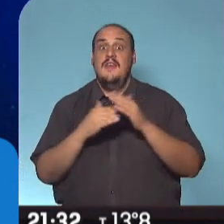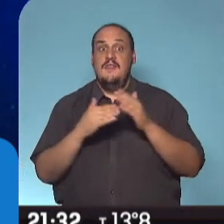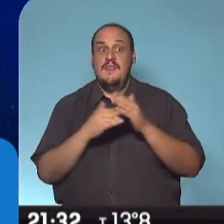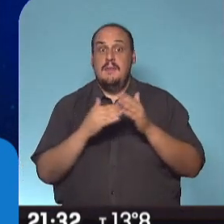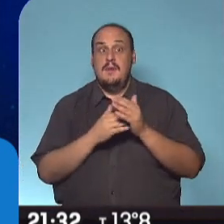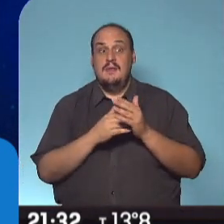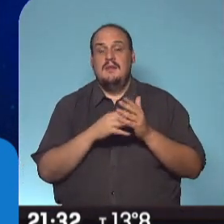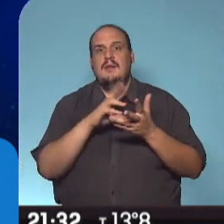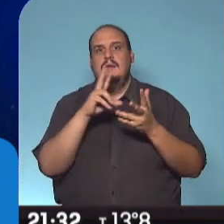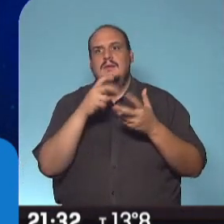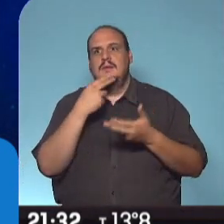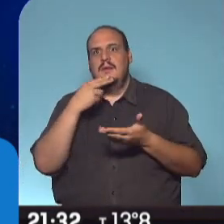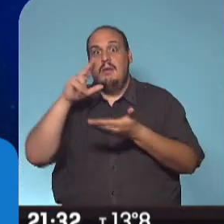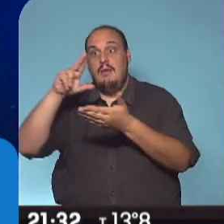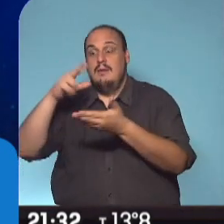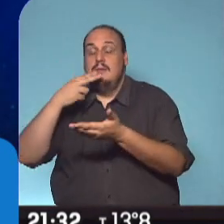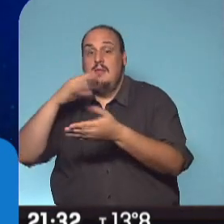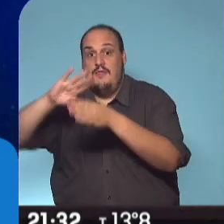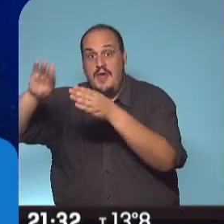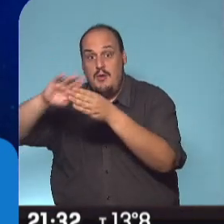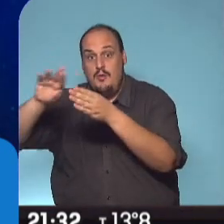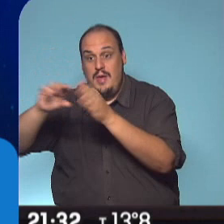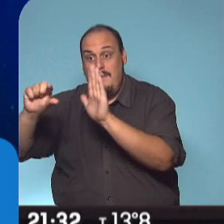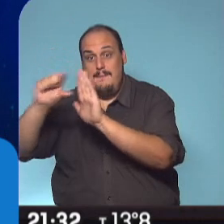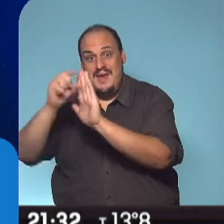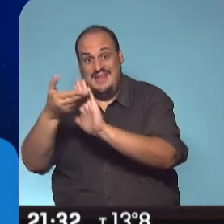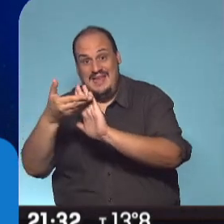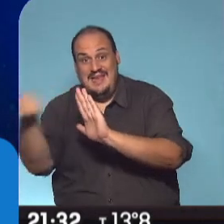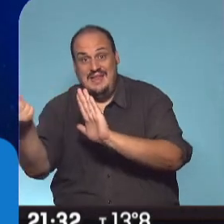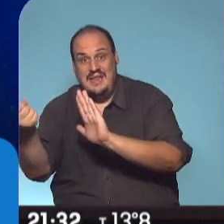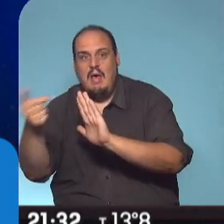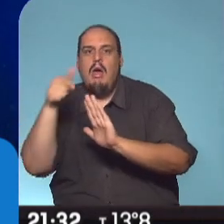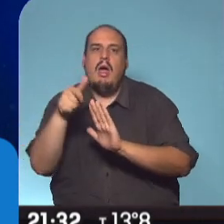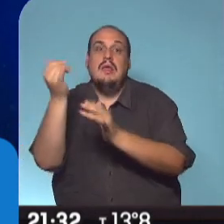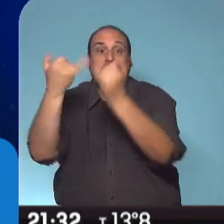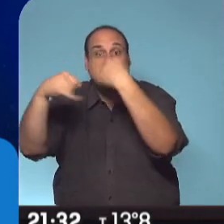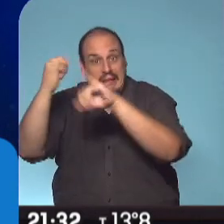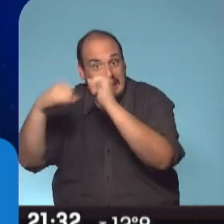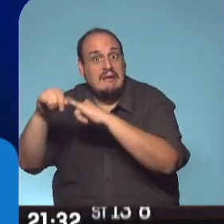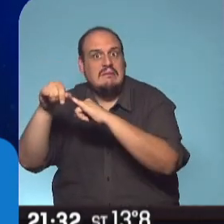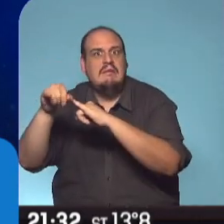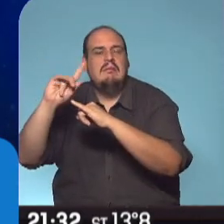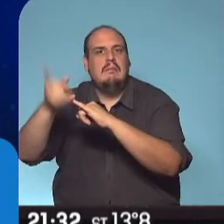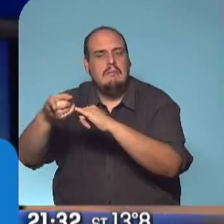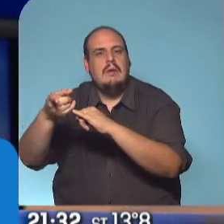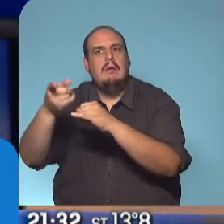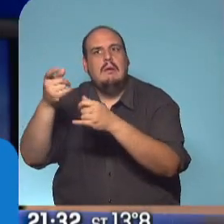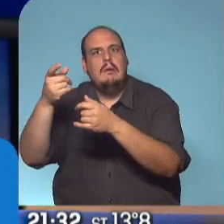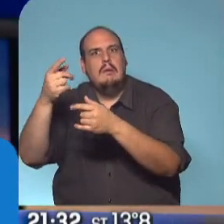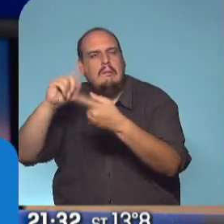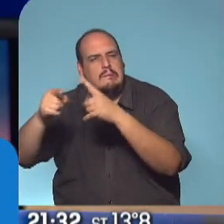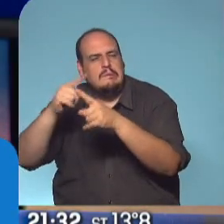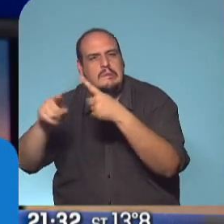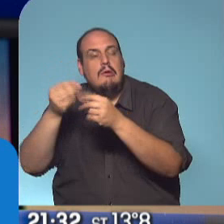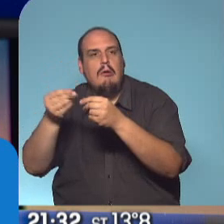intereses, tiene que ver con cómo se va configurando lo que el país